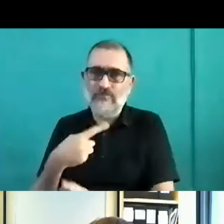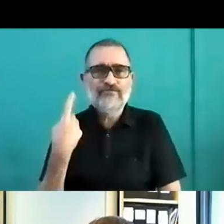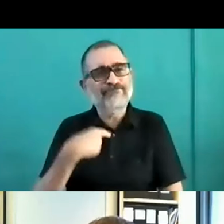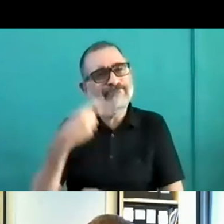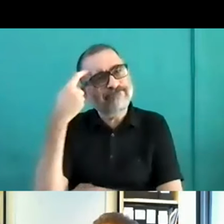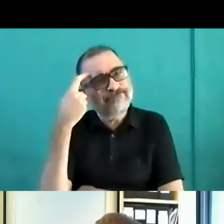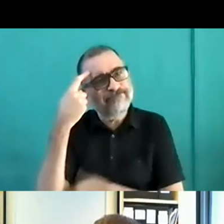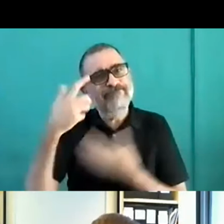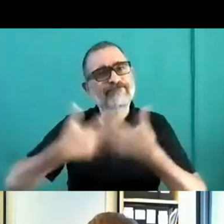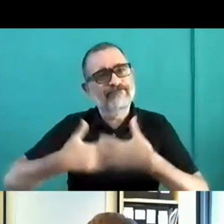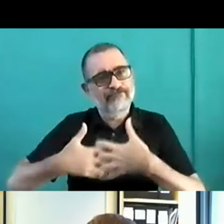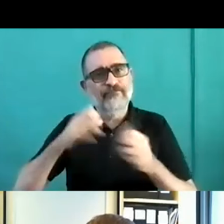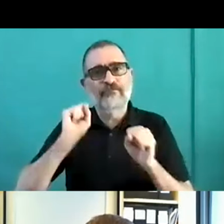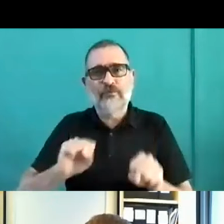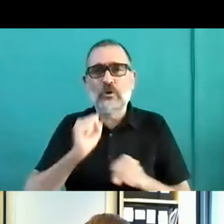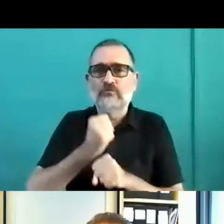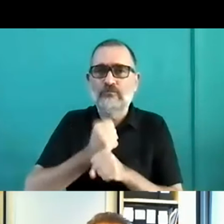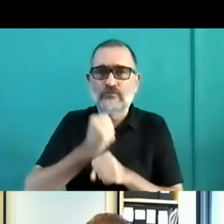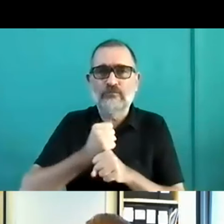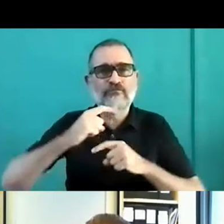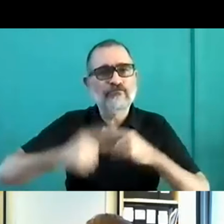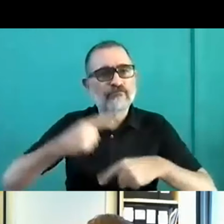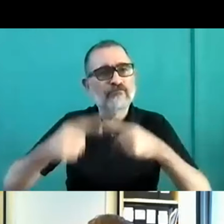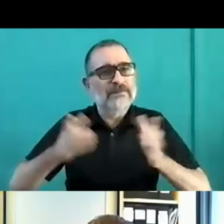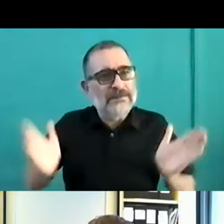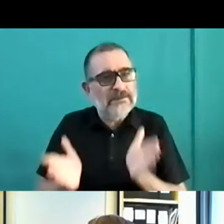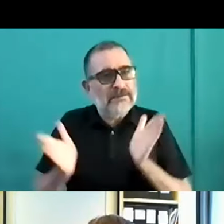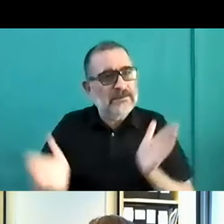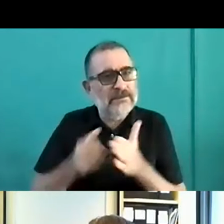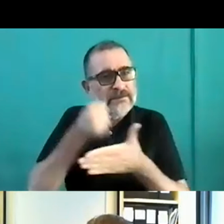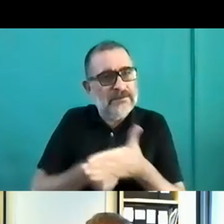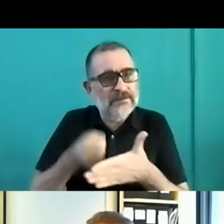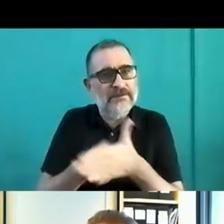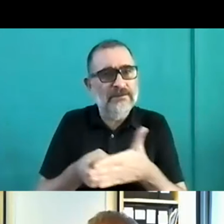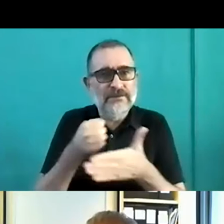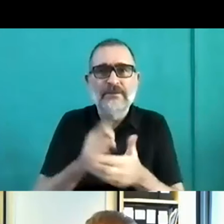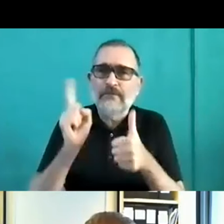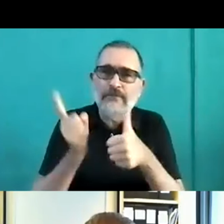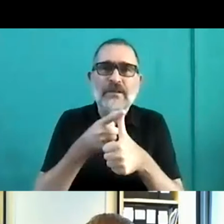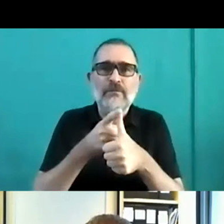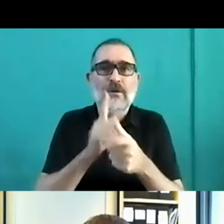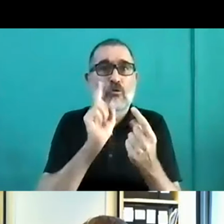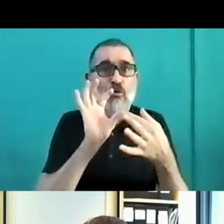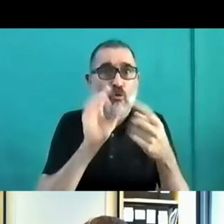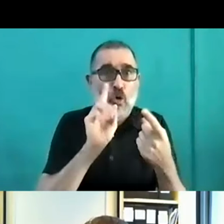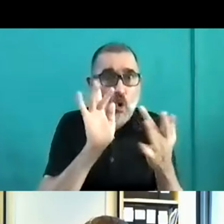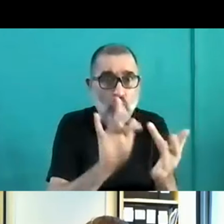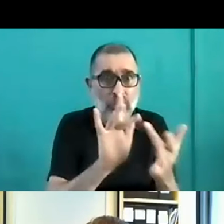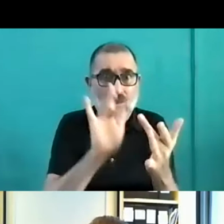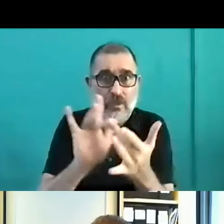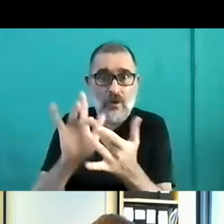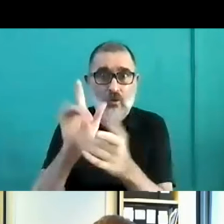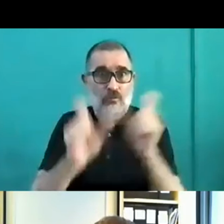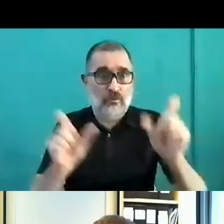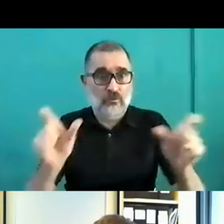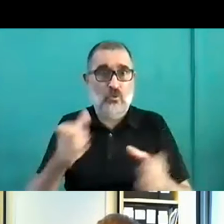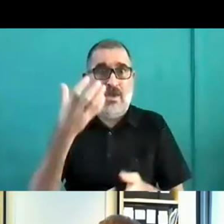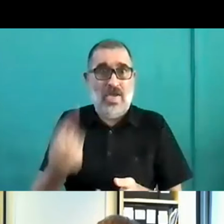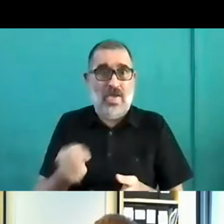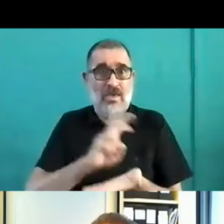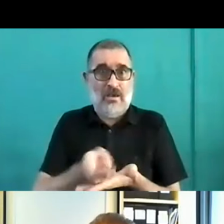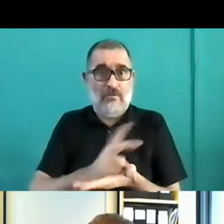es decir, la atención primaria, aumentando la capacidad resolutiva en el campo de las enfermedades neurológicas.